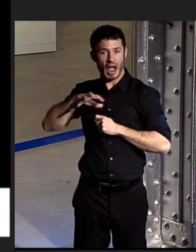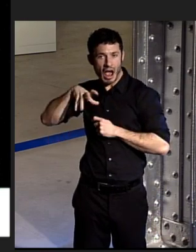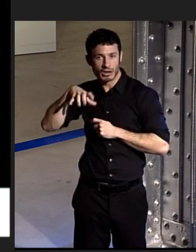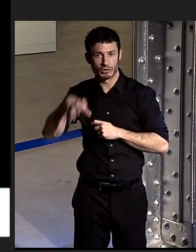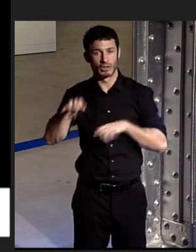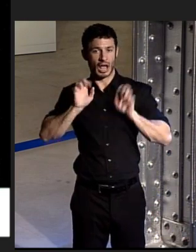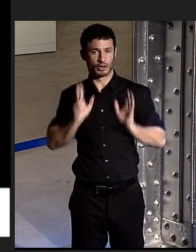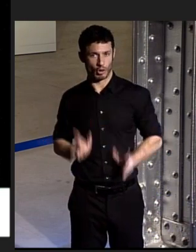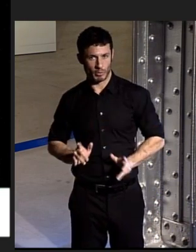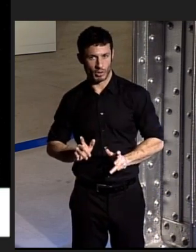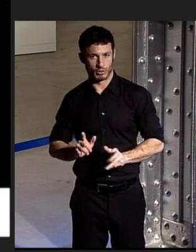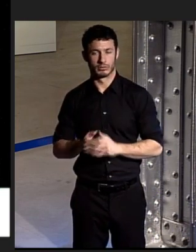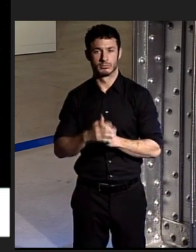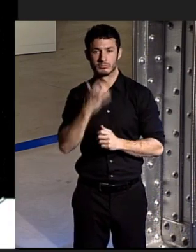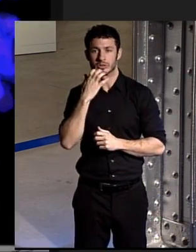garrapatas.